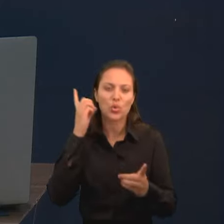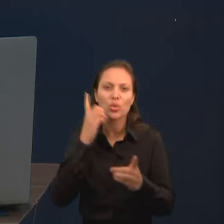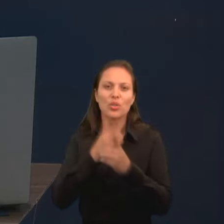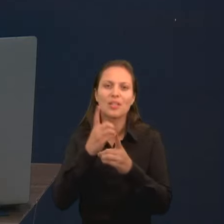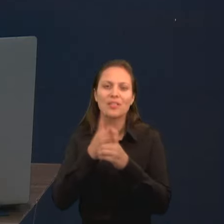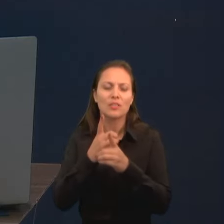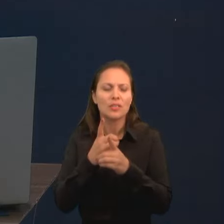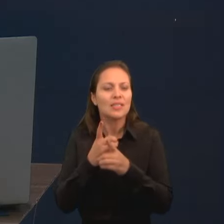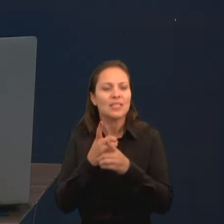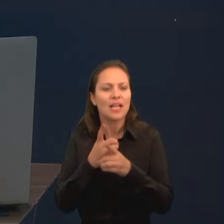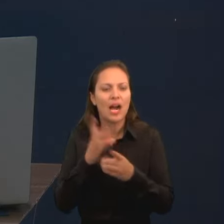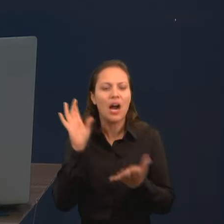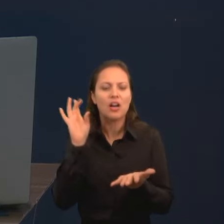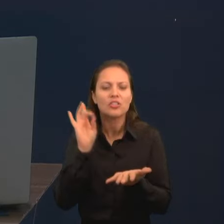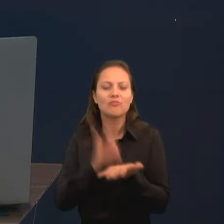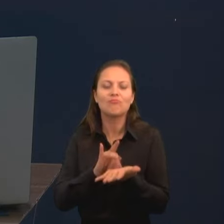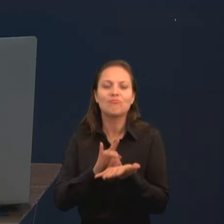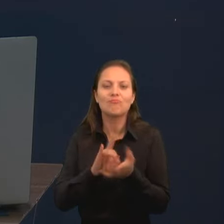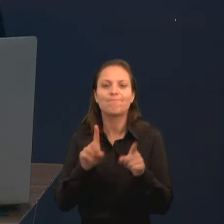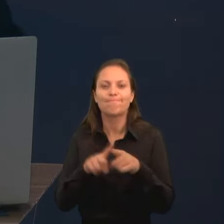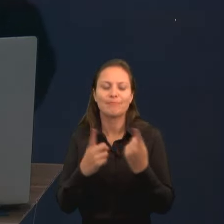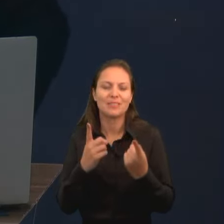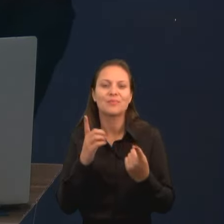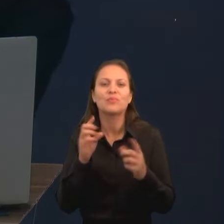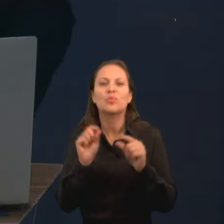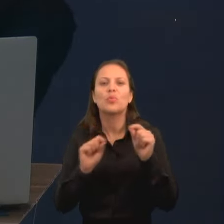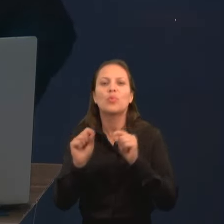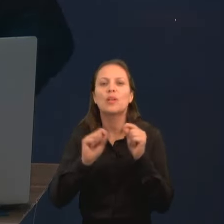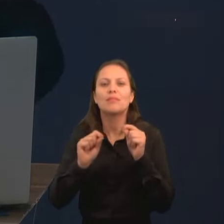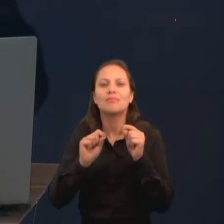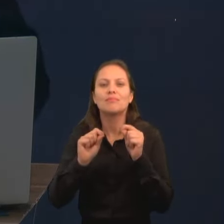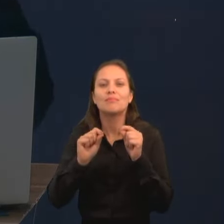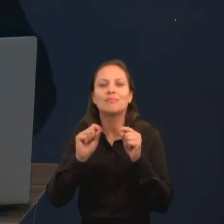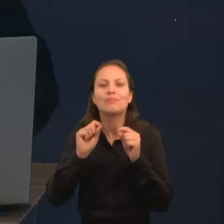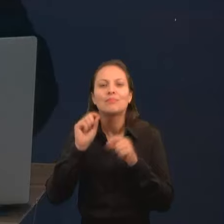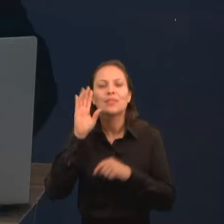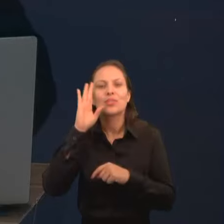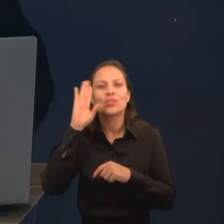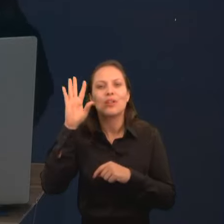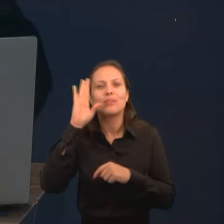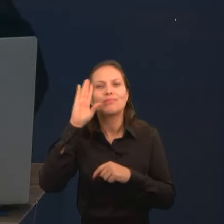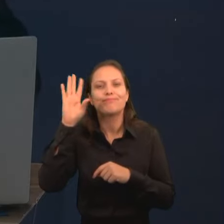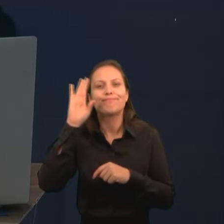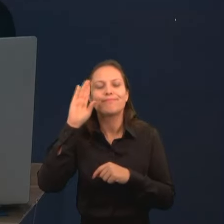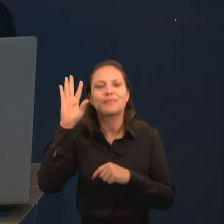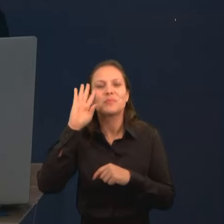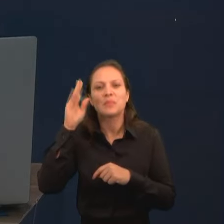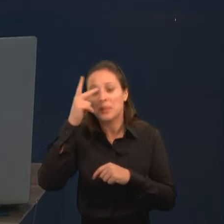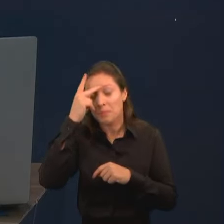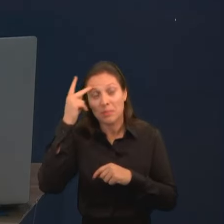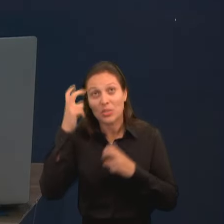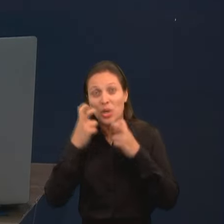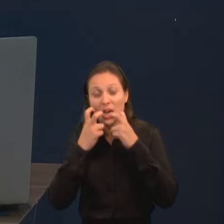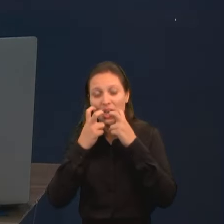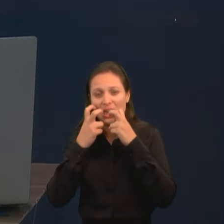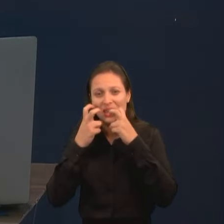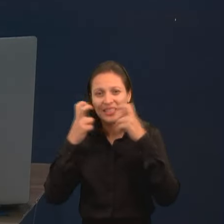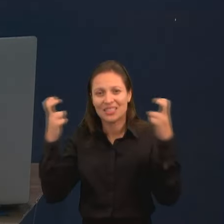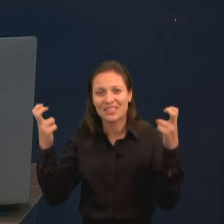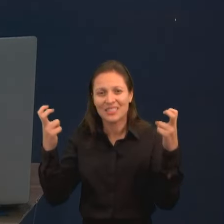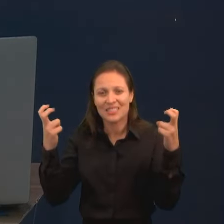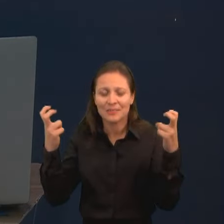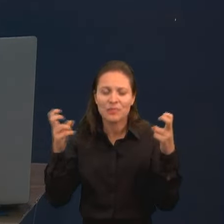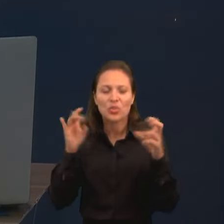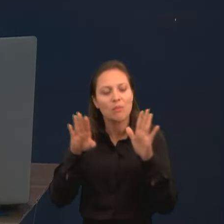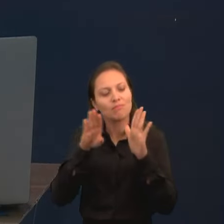esperan encontrar una ventana a la realidad, esta realidad es solo la realidad de las personas que grita